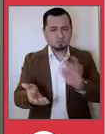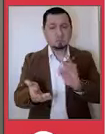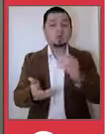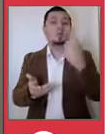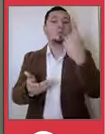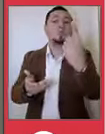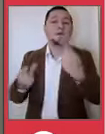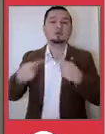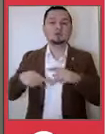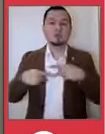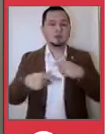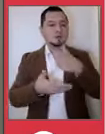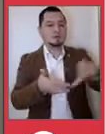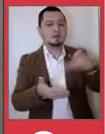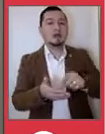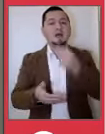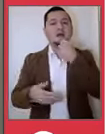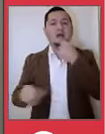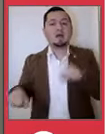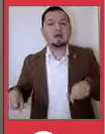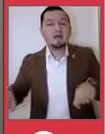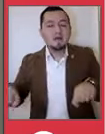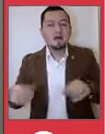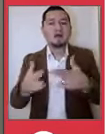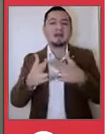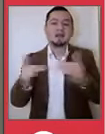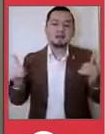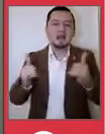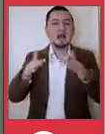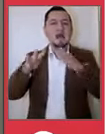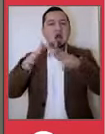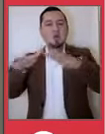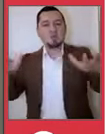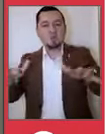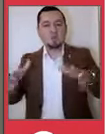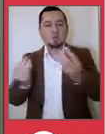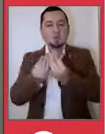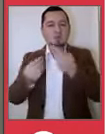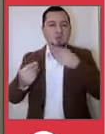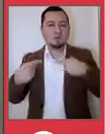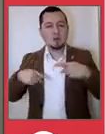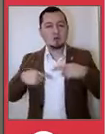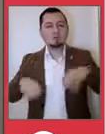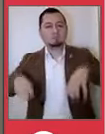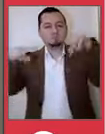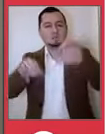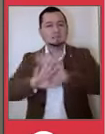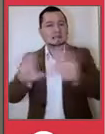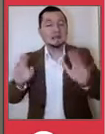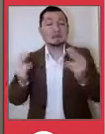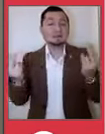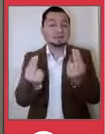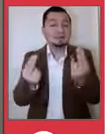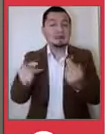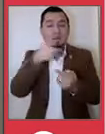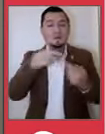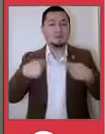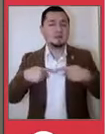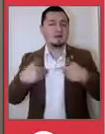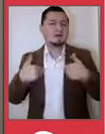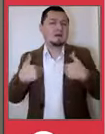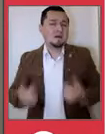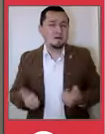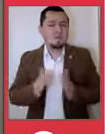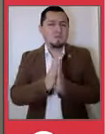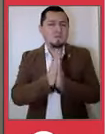persona sin menores y también evitando que asistan adultos mayores necesitamos que la gente nos ayude